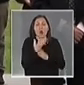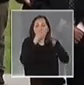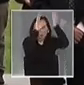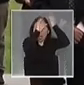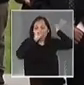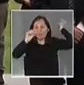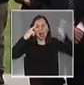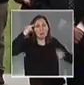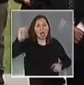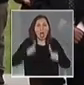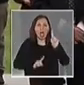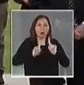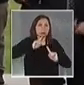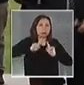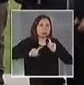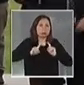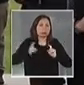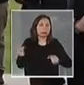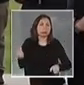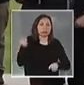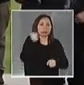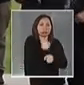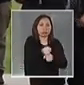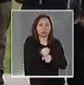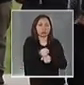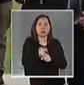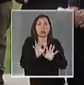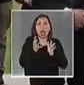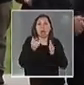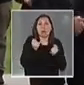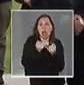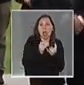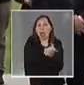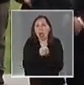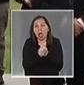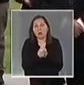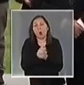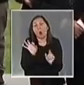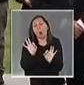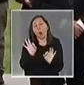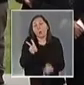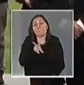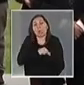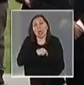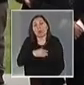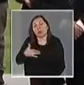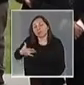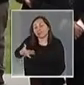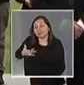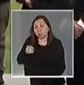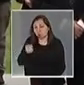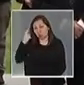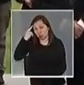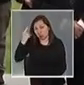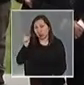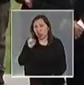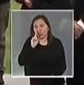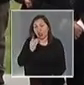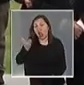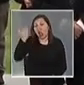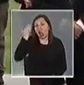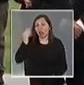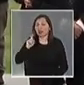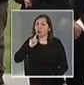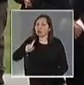se ha generado una serie de críticas respecto del nombramiento. Se acusa de amiguismo o premio de consuelo. ¿Usted difiere de esas apreciaciones considerando que en el pasado